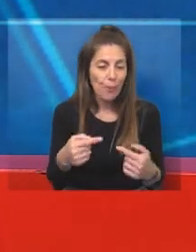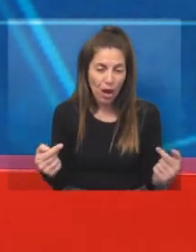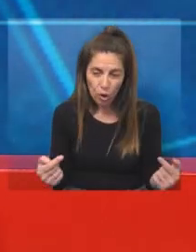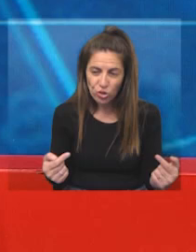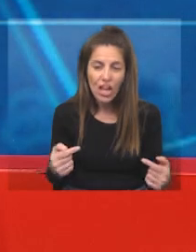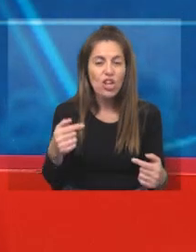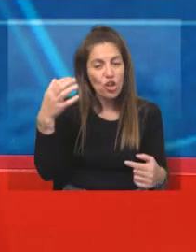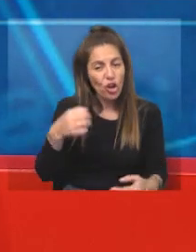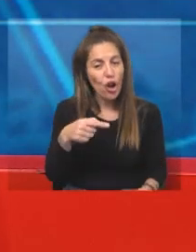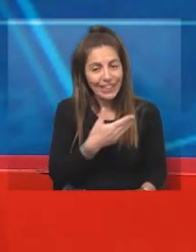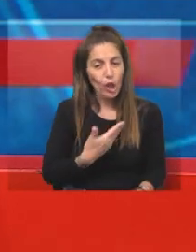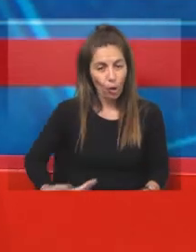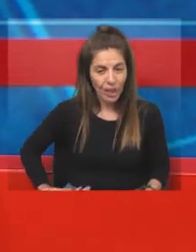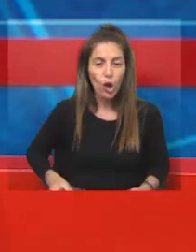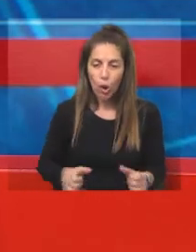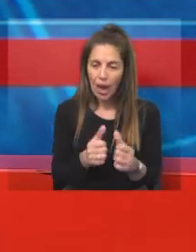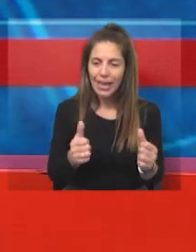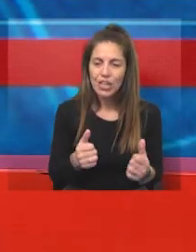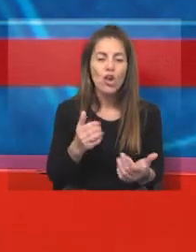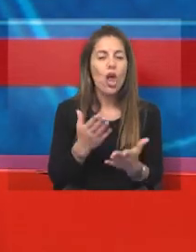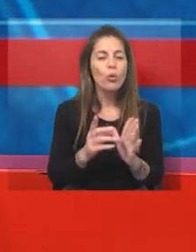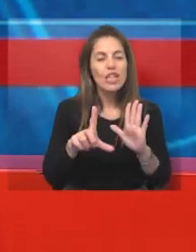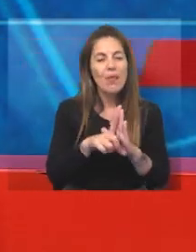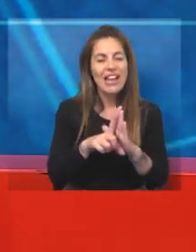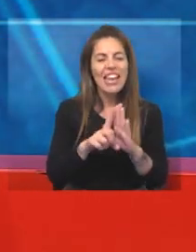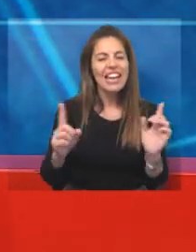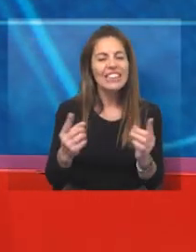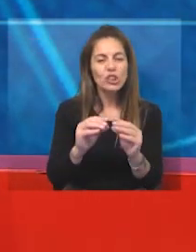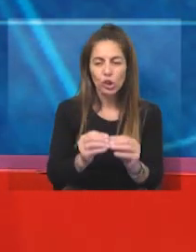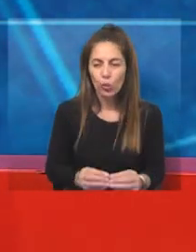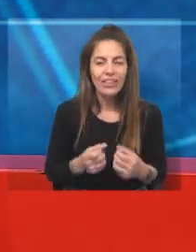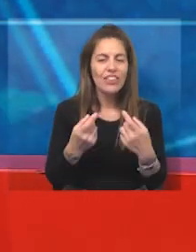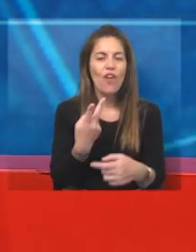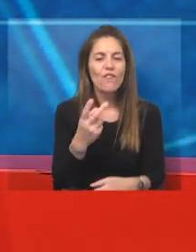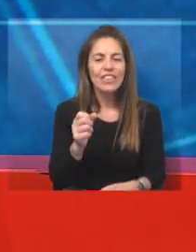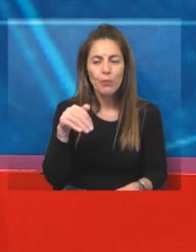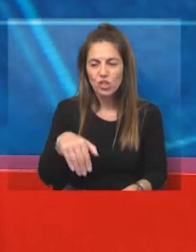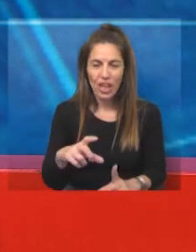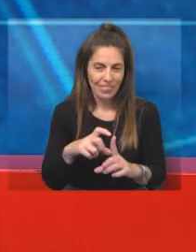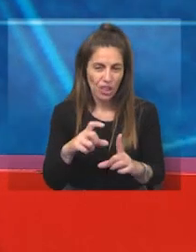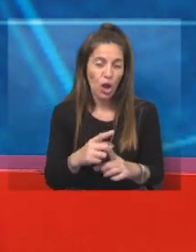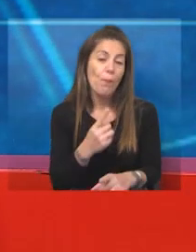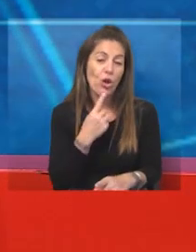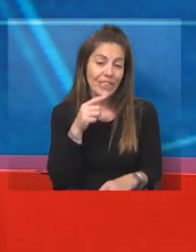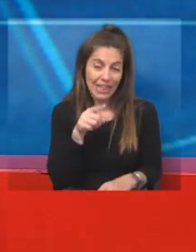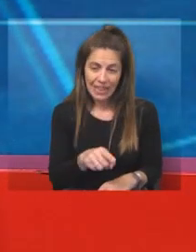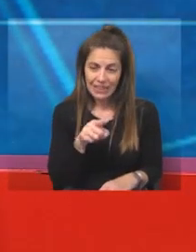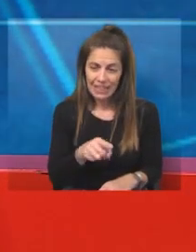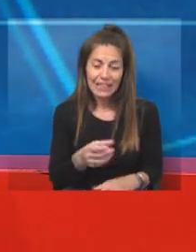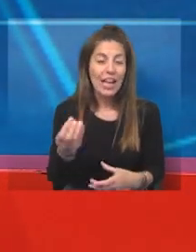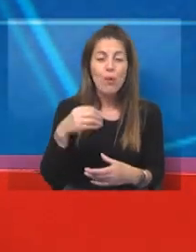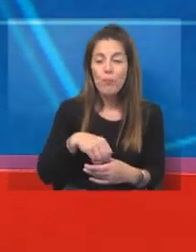creo que este gobierno ha ido en ese sentido la última ley de rendición de cuentas destinó 20 millones de dólares para porís estas características que